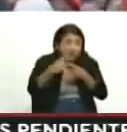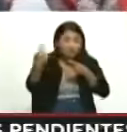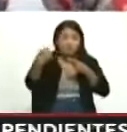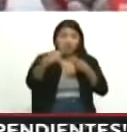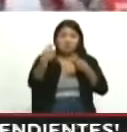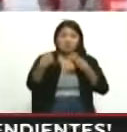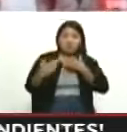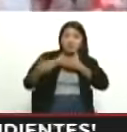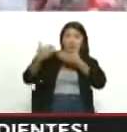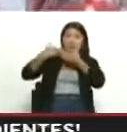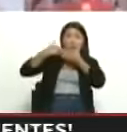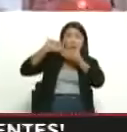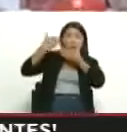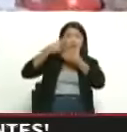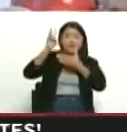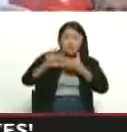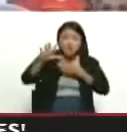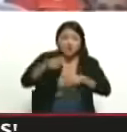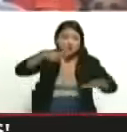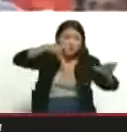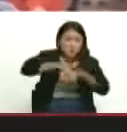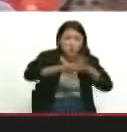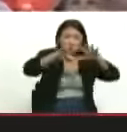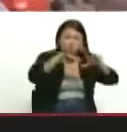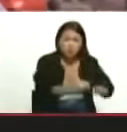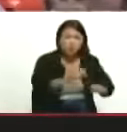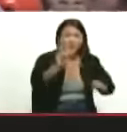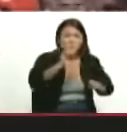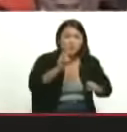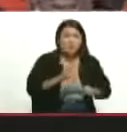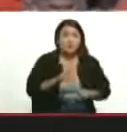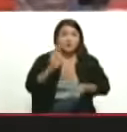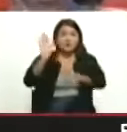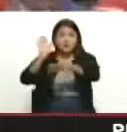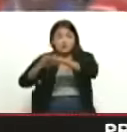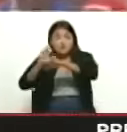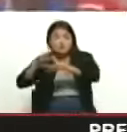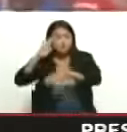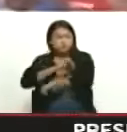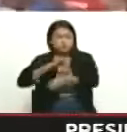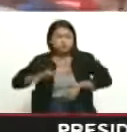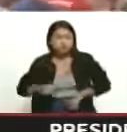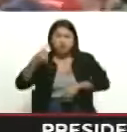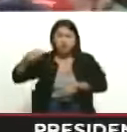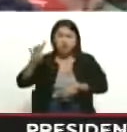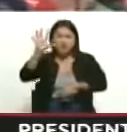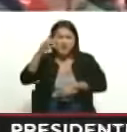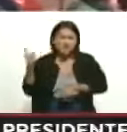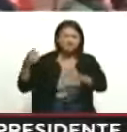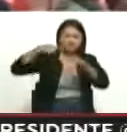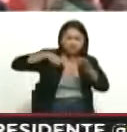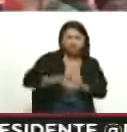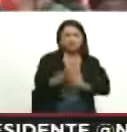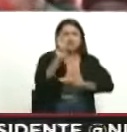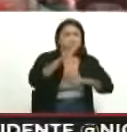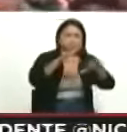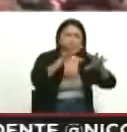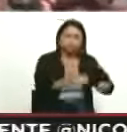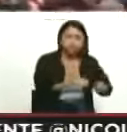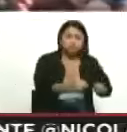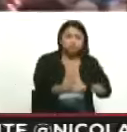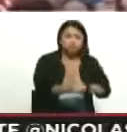¿Qué no han intentado ellos? Invasiones. Llamar a tropas extranjeras que vengan a invadir a